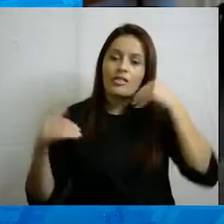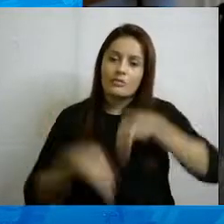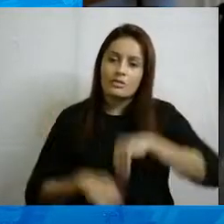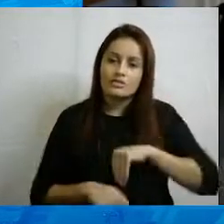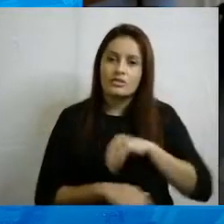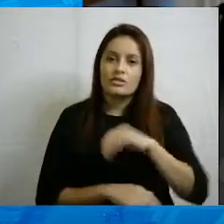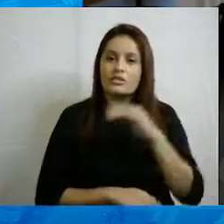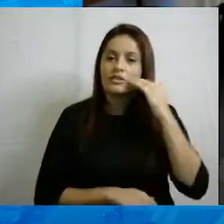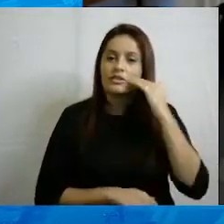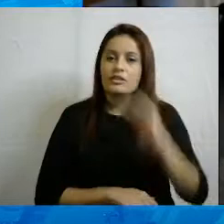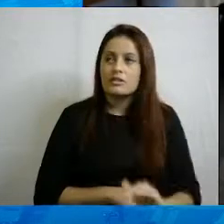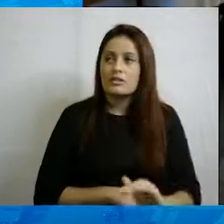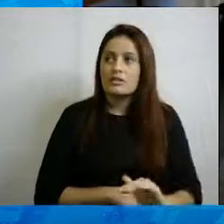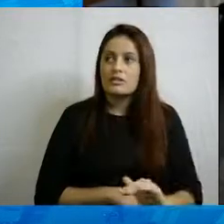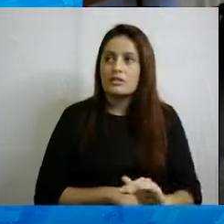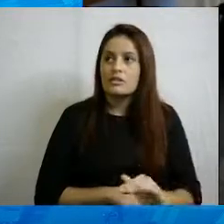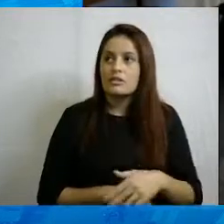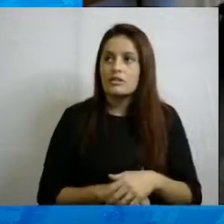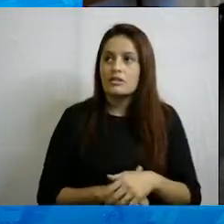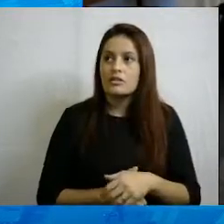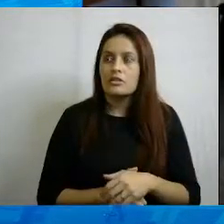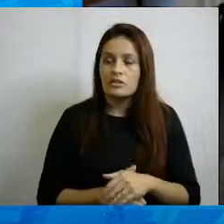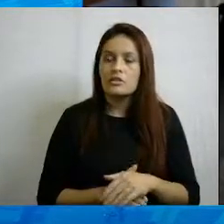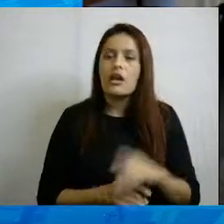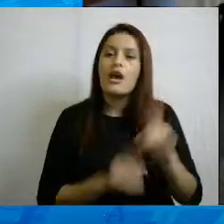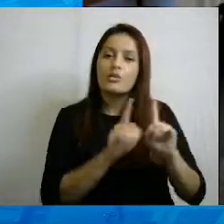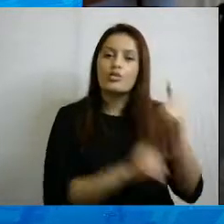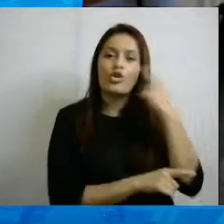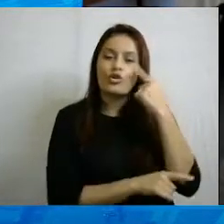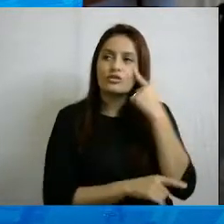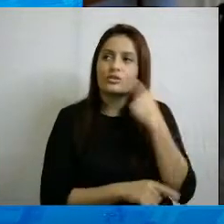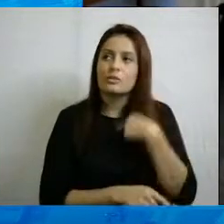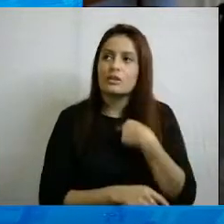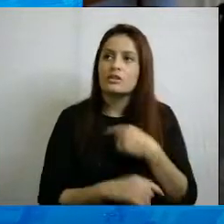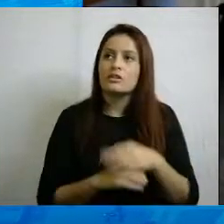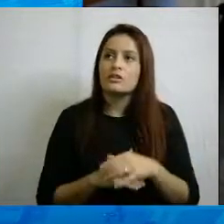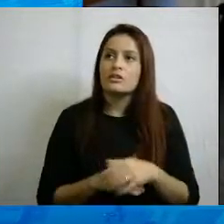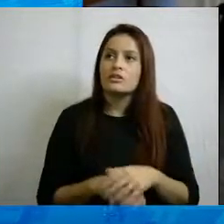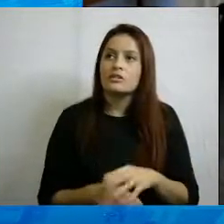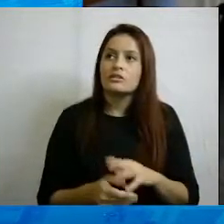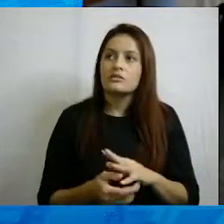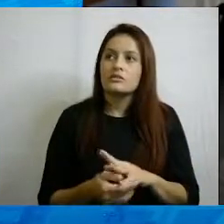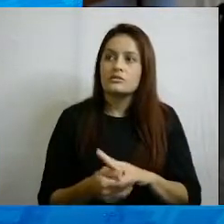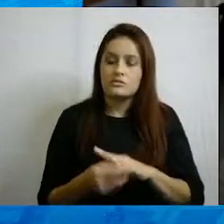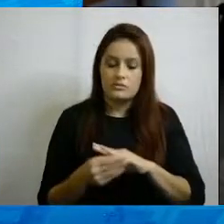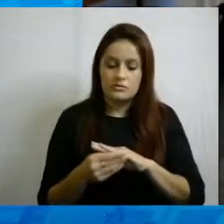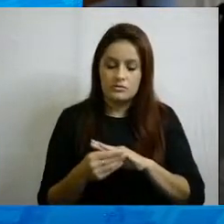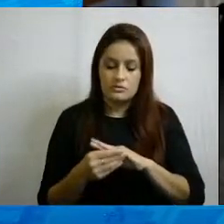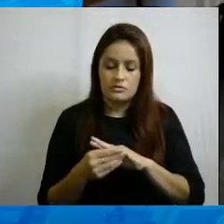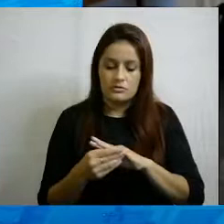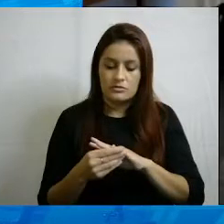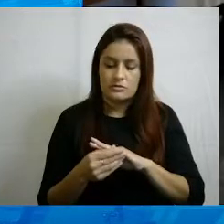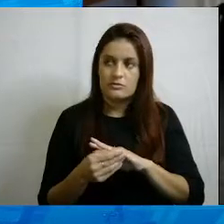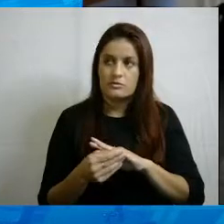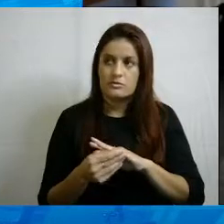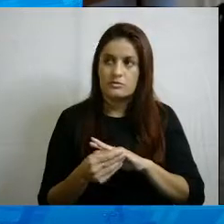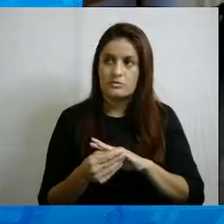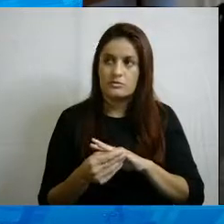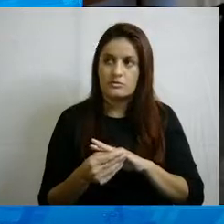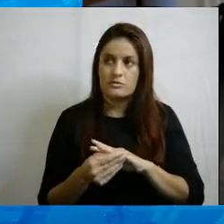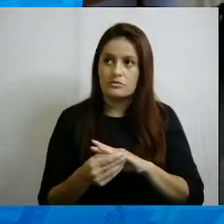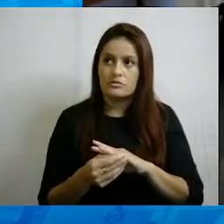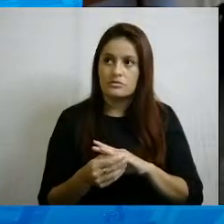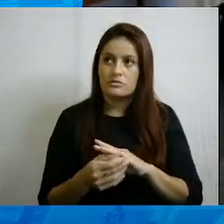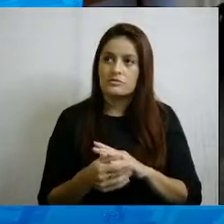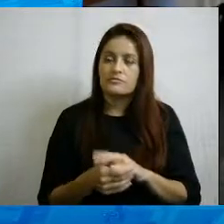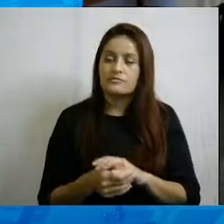niña. Fernando Pérez me conoce, don Andrés también, Ale, don Jorge, que él lo conozco tantos años